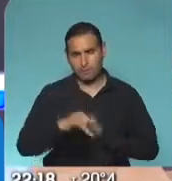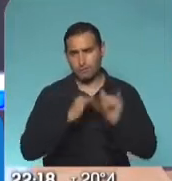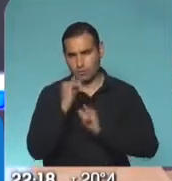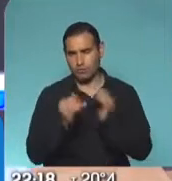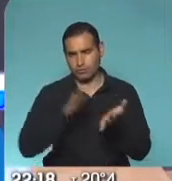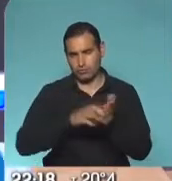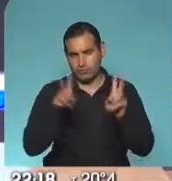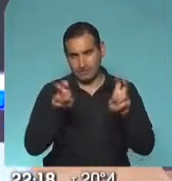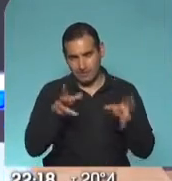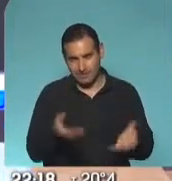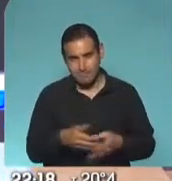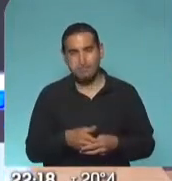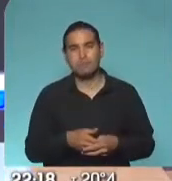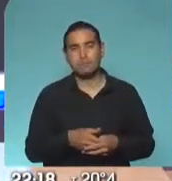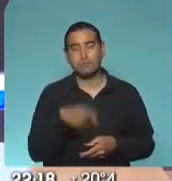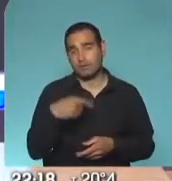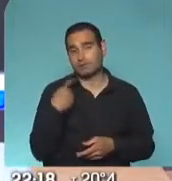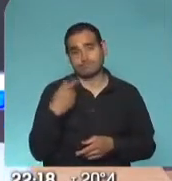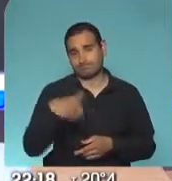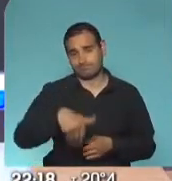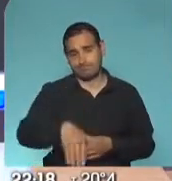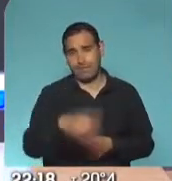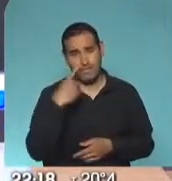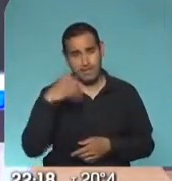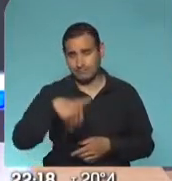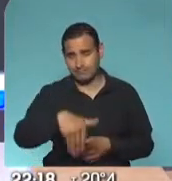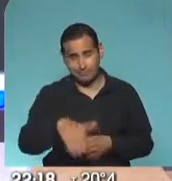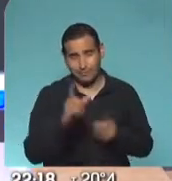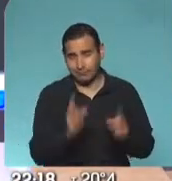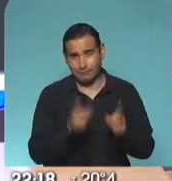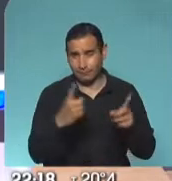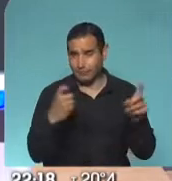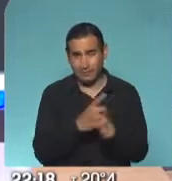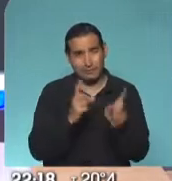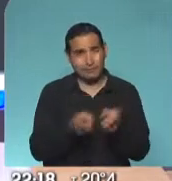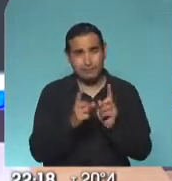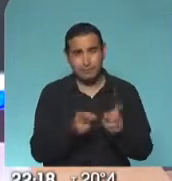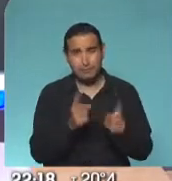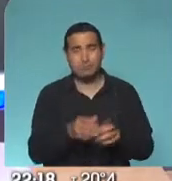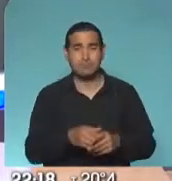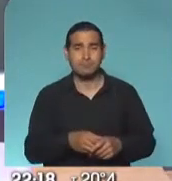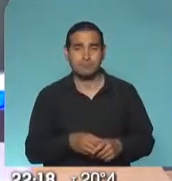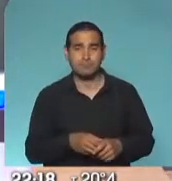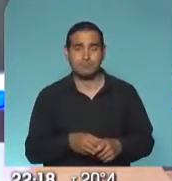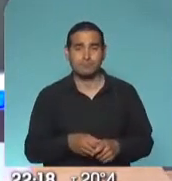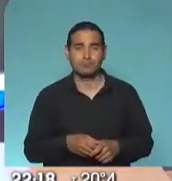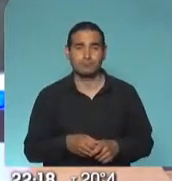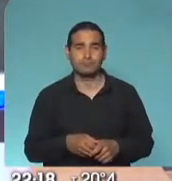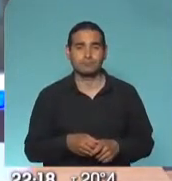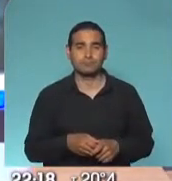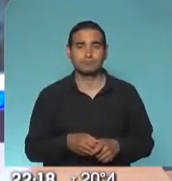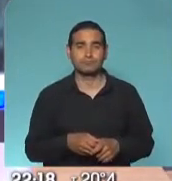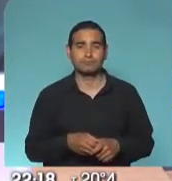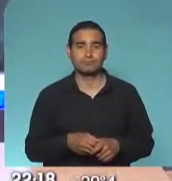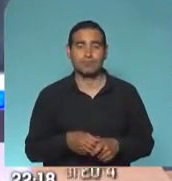va a estar presente durante los próximos días. Nada indica que vaya a desescalar la crisis ecuatoriana.